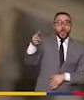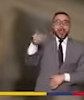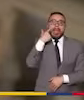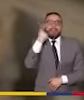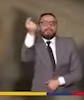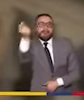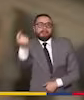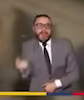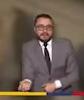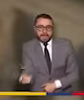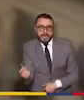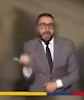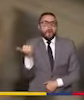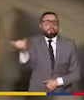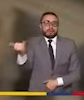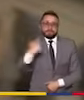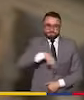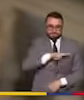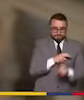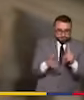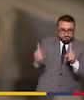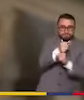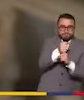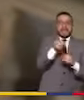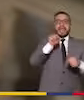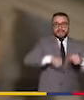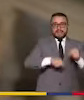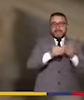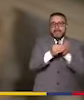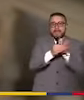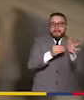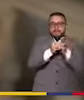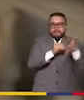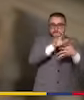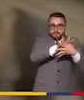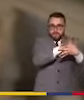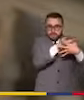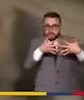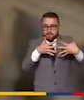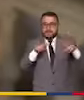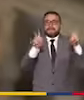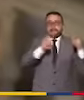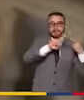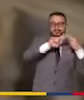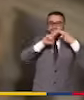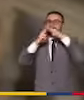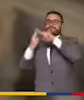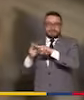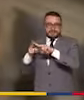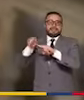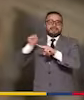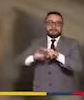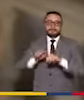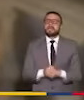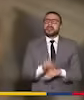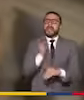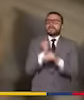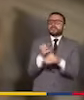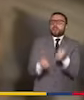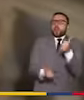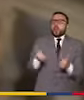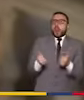encontradas en nuestra base de datos relacionadas con el tema de interés. Tipo de institución: